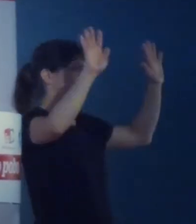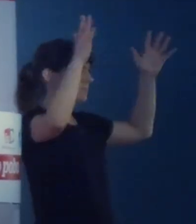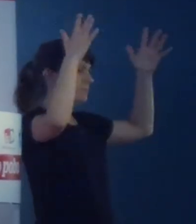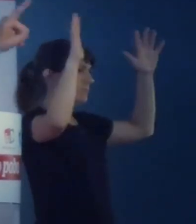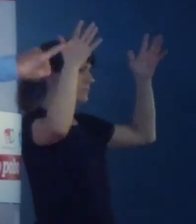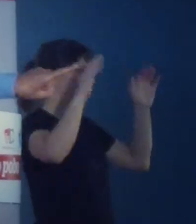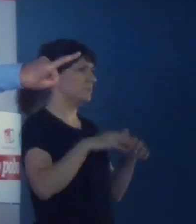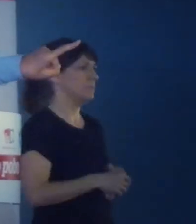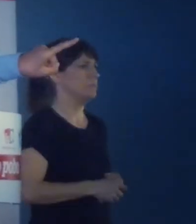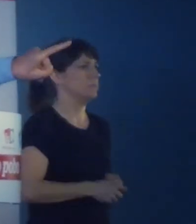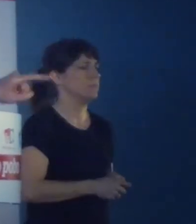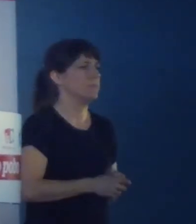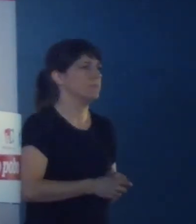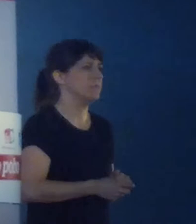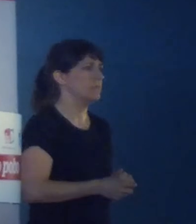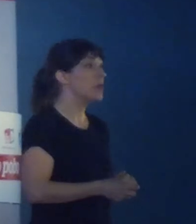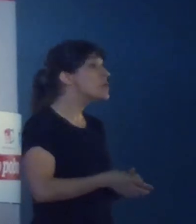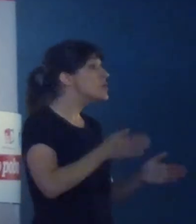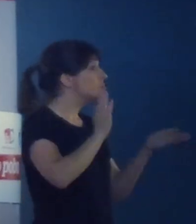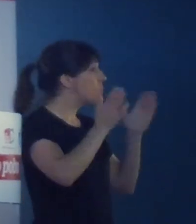E o que non é violencia,